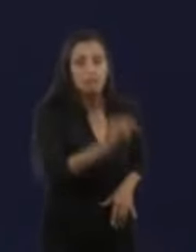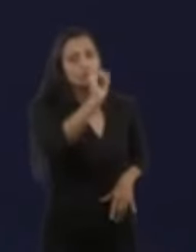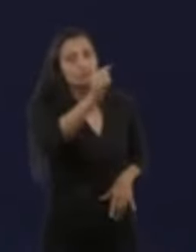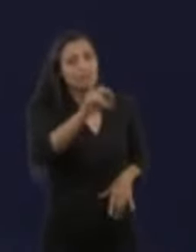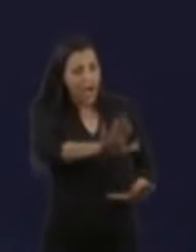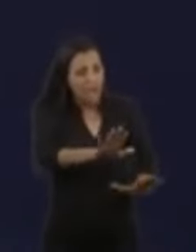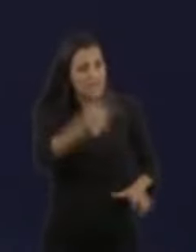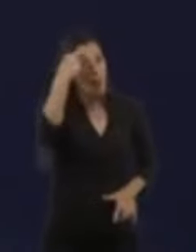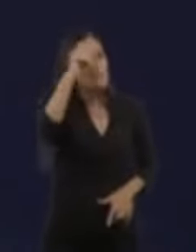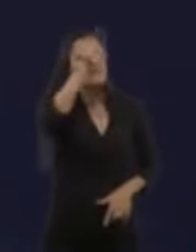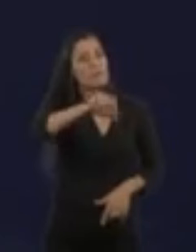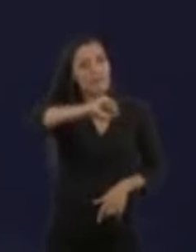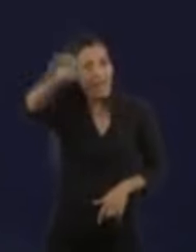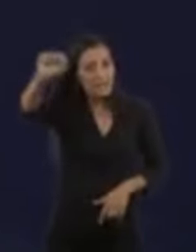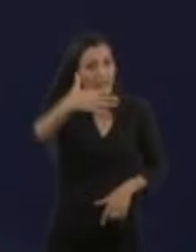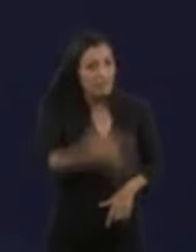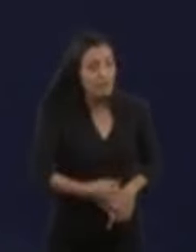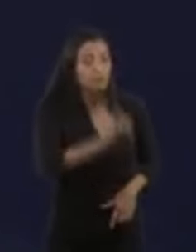inflación